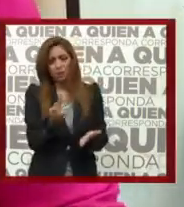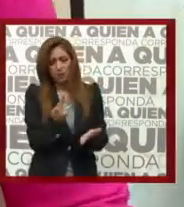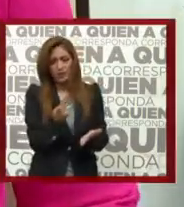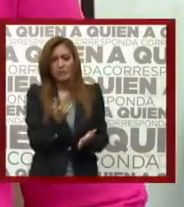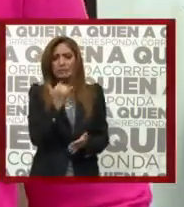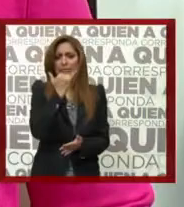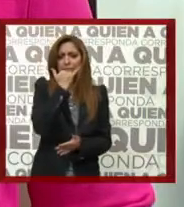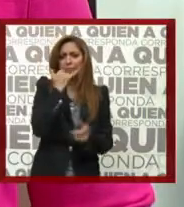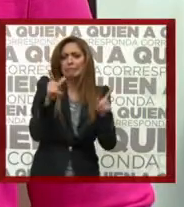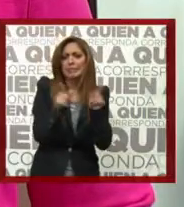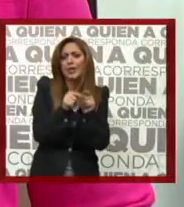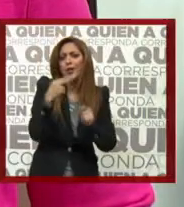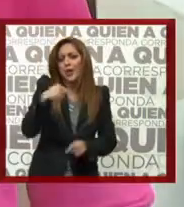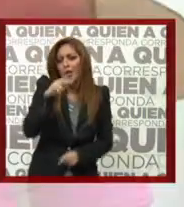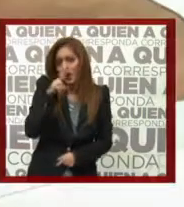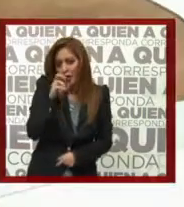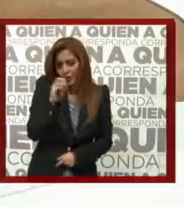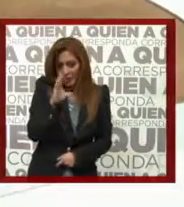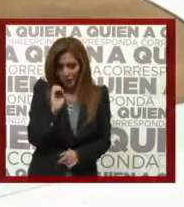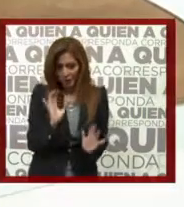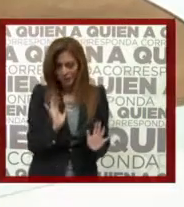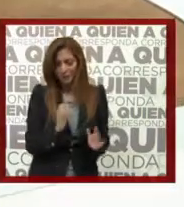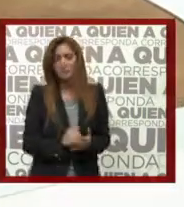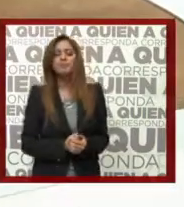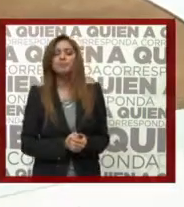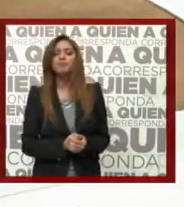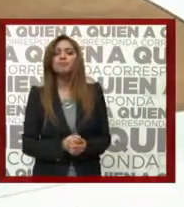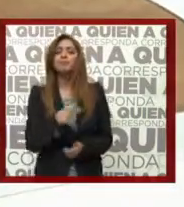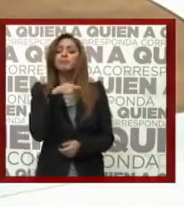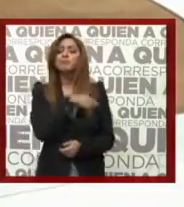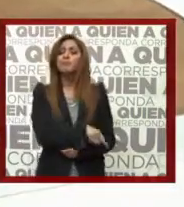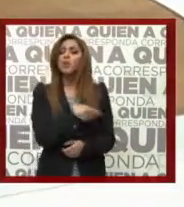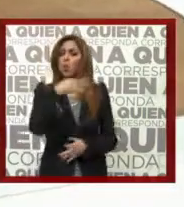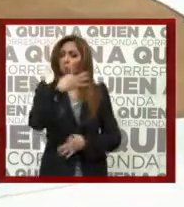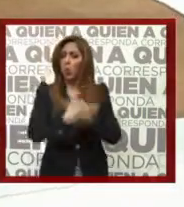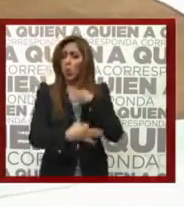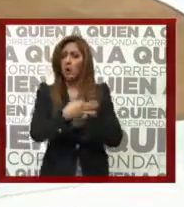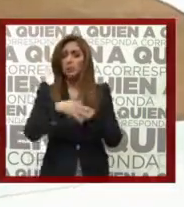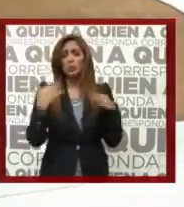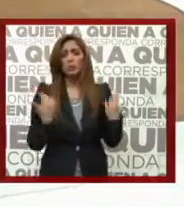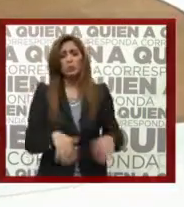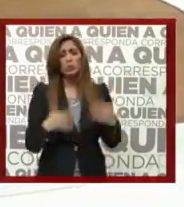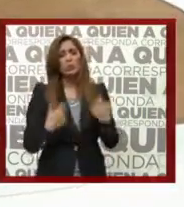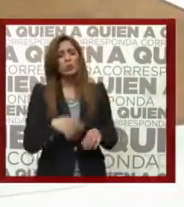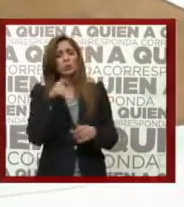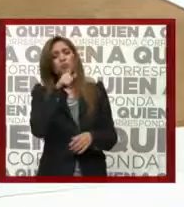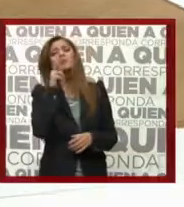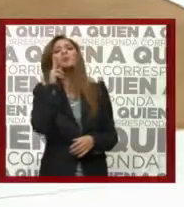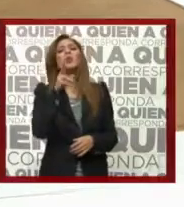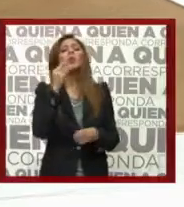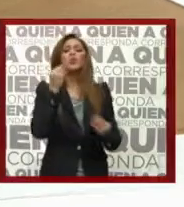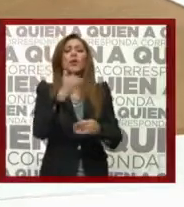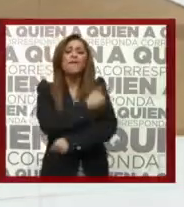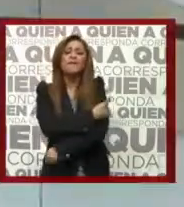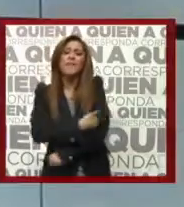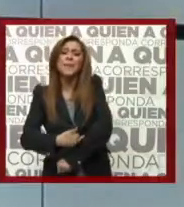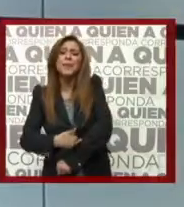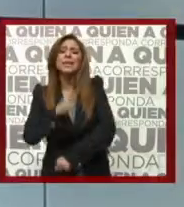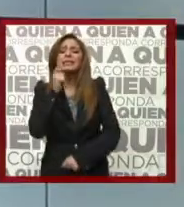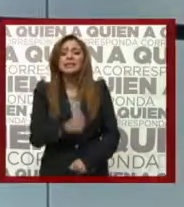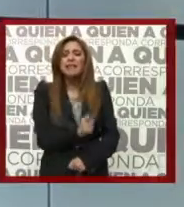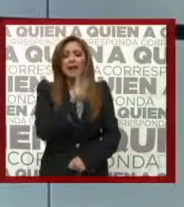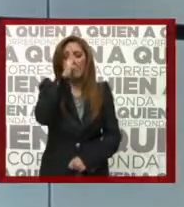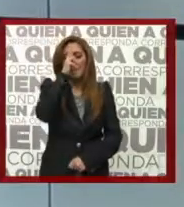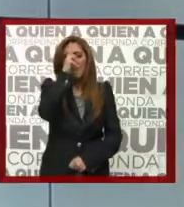ya tutearte. Rocío es una juez que ha tenido que enfrentar las situaciones de muchas familias que con la